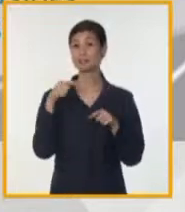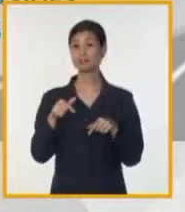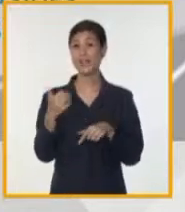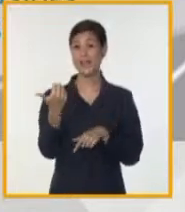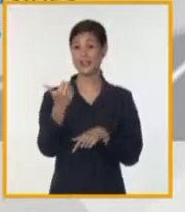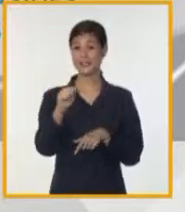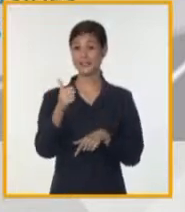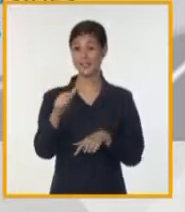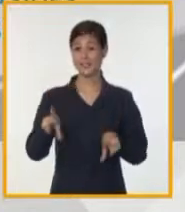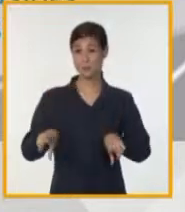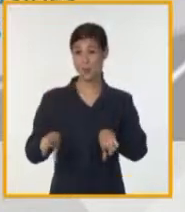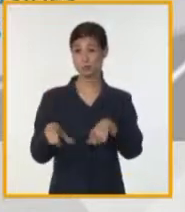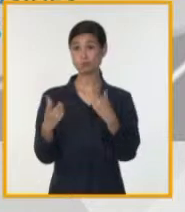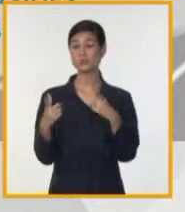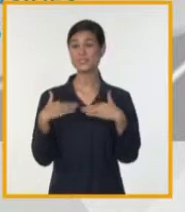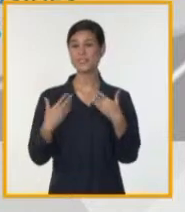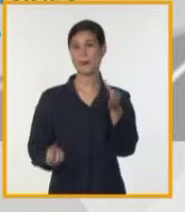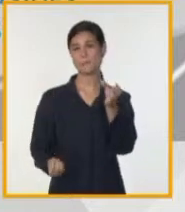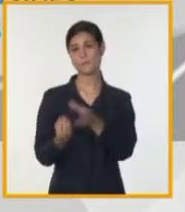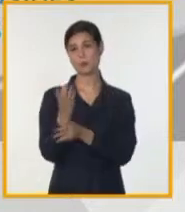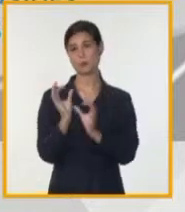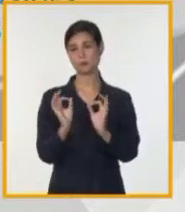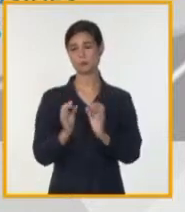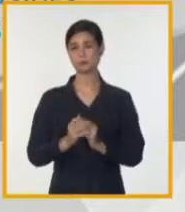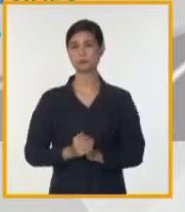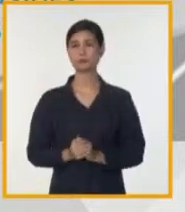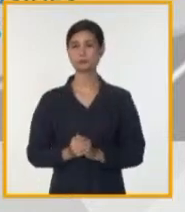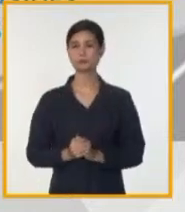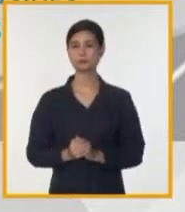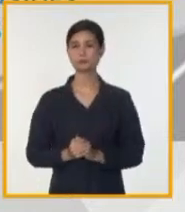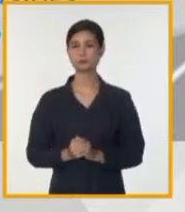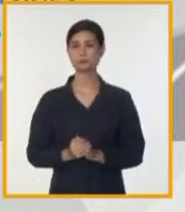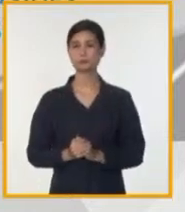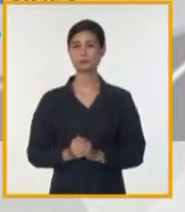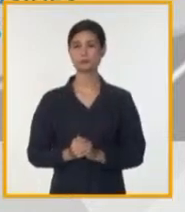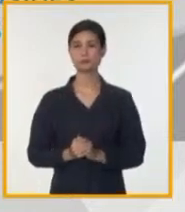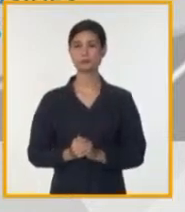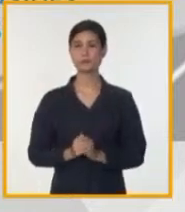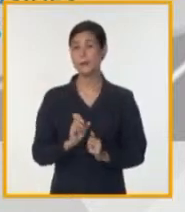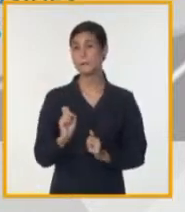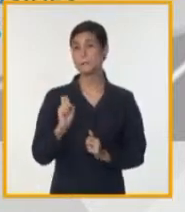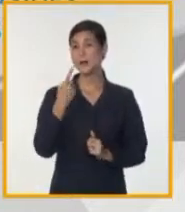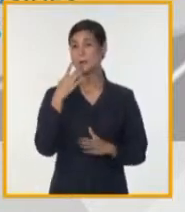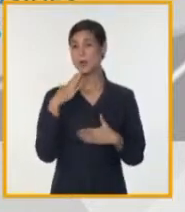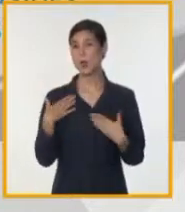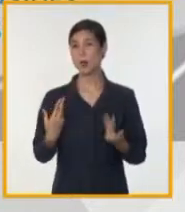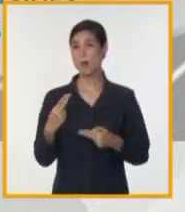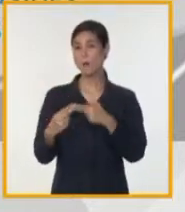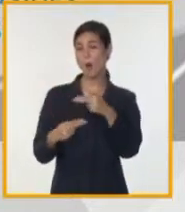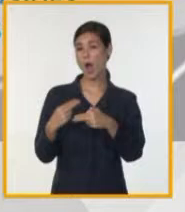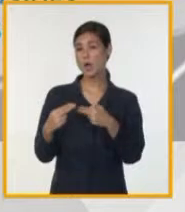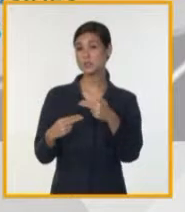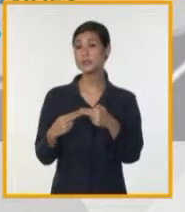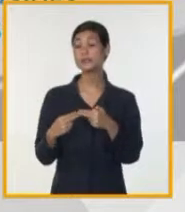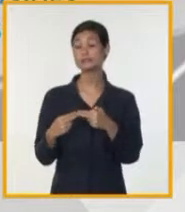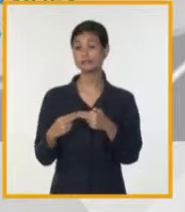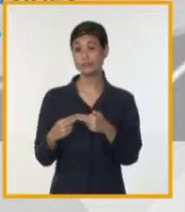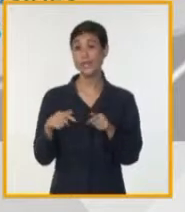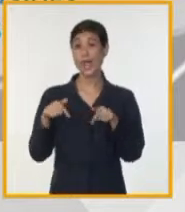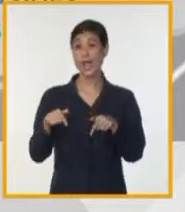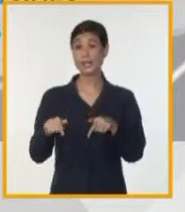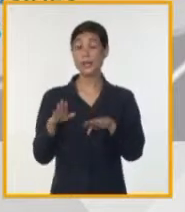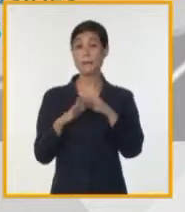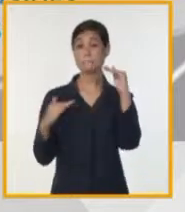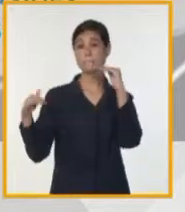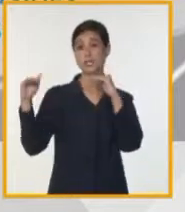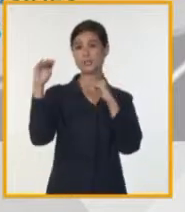aniversario de fundación. Se constituye primeramente porque era un perfeccionamiento que estaba realizándose en el Ministerio del